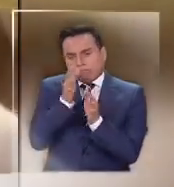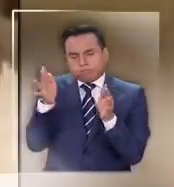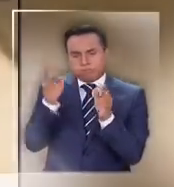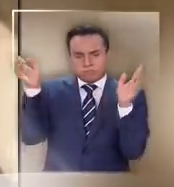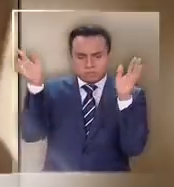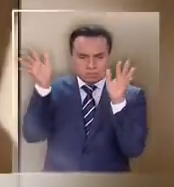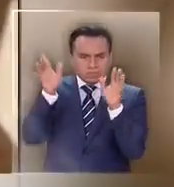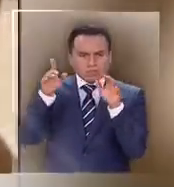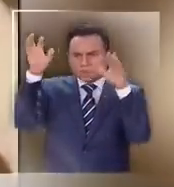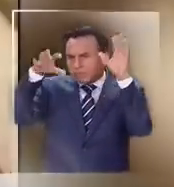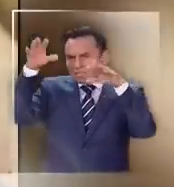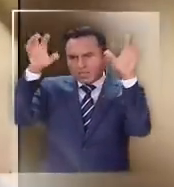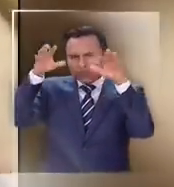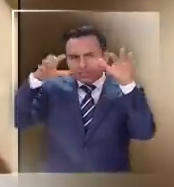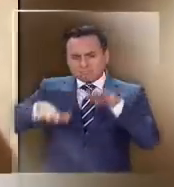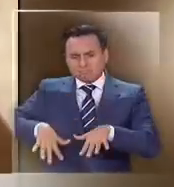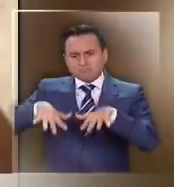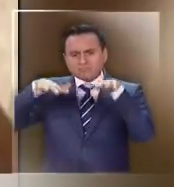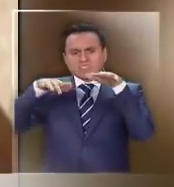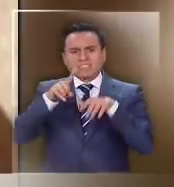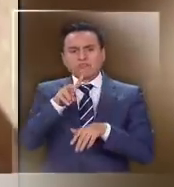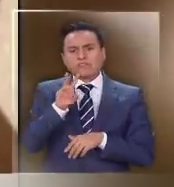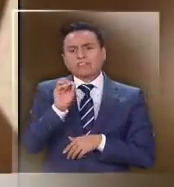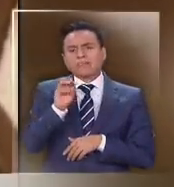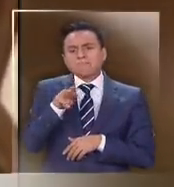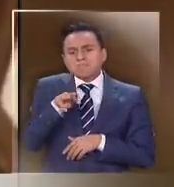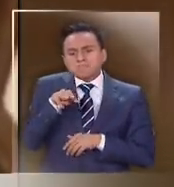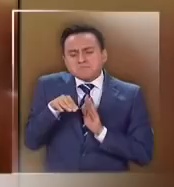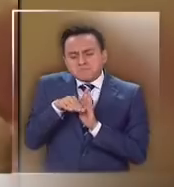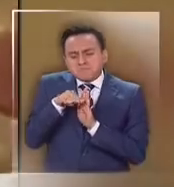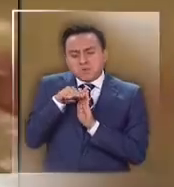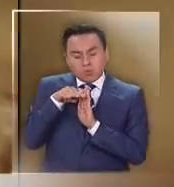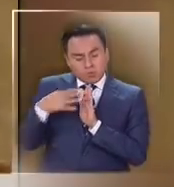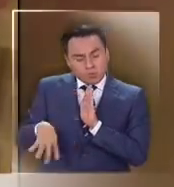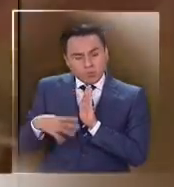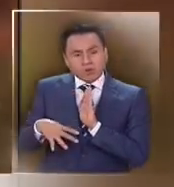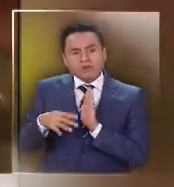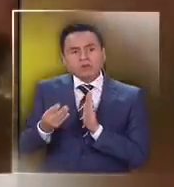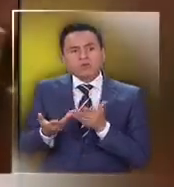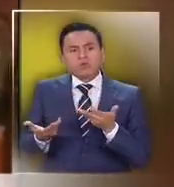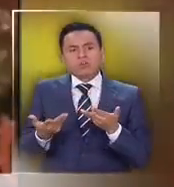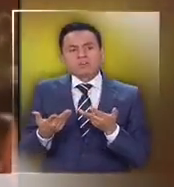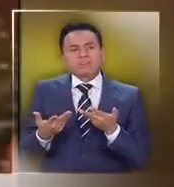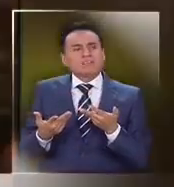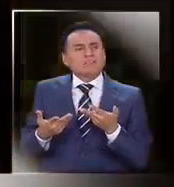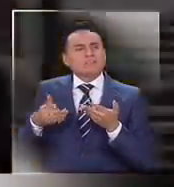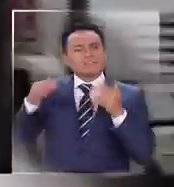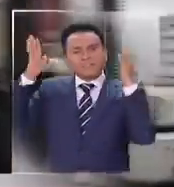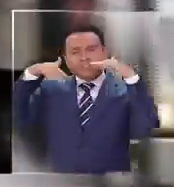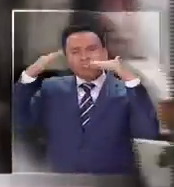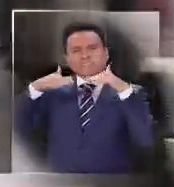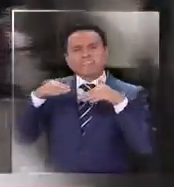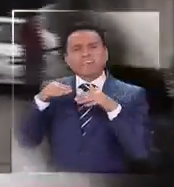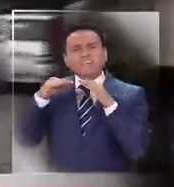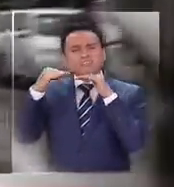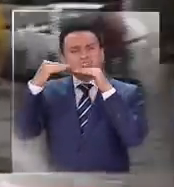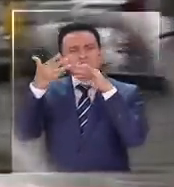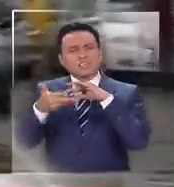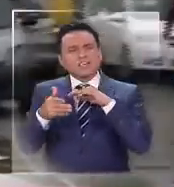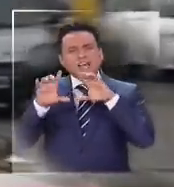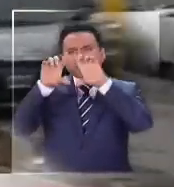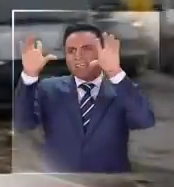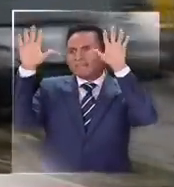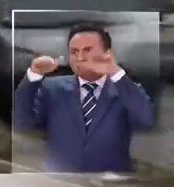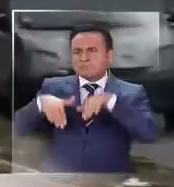y precipitaciones que acumularon más de 120 milímetros, lo que provocó voladuras y caídas de techos, carteles